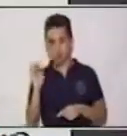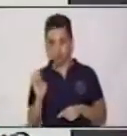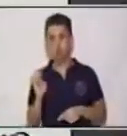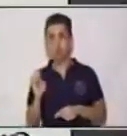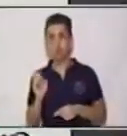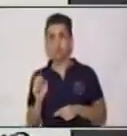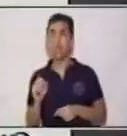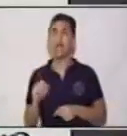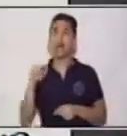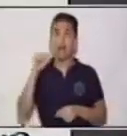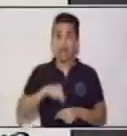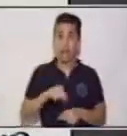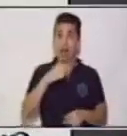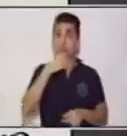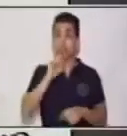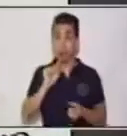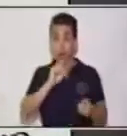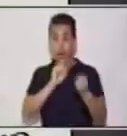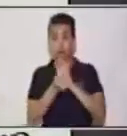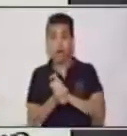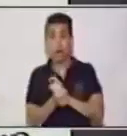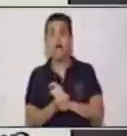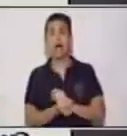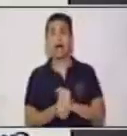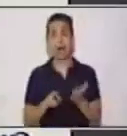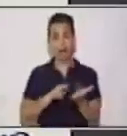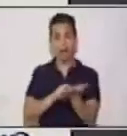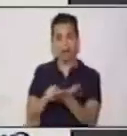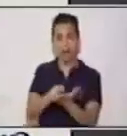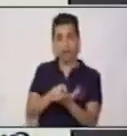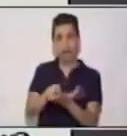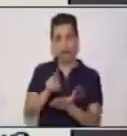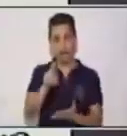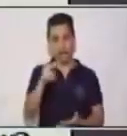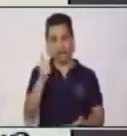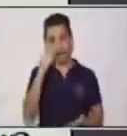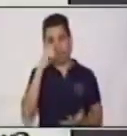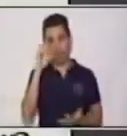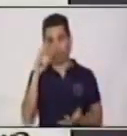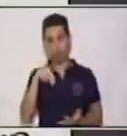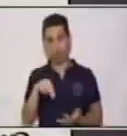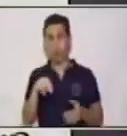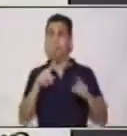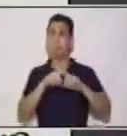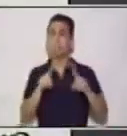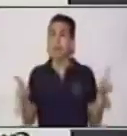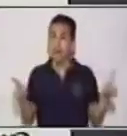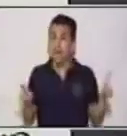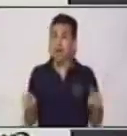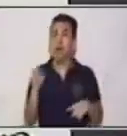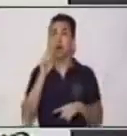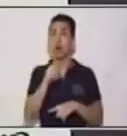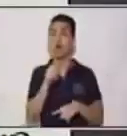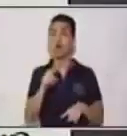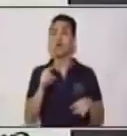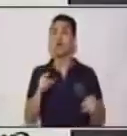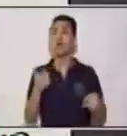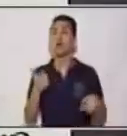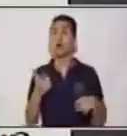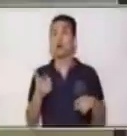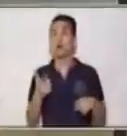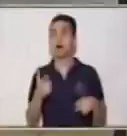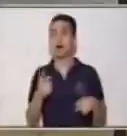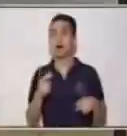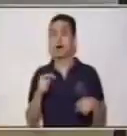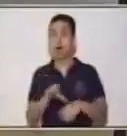a un ratón, ¿sí? Es una semejanza que hay con el idioma español. Pero en informática se refiere a ese dispositivo